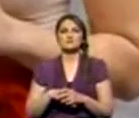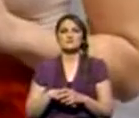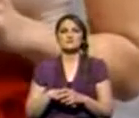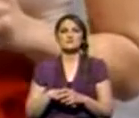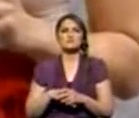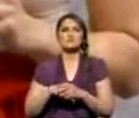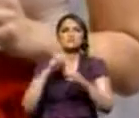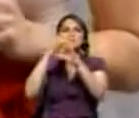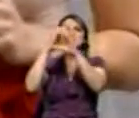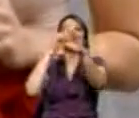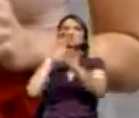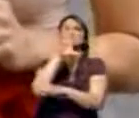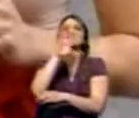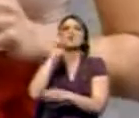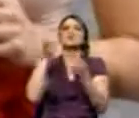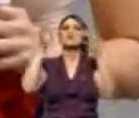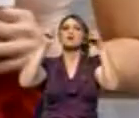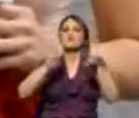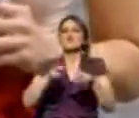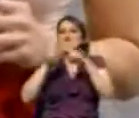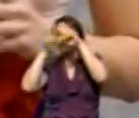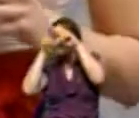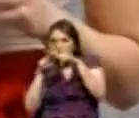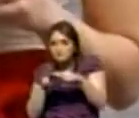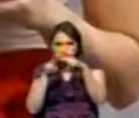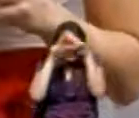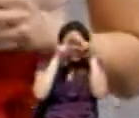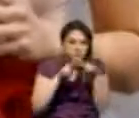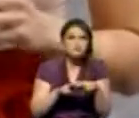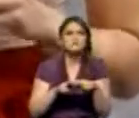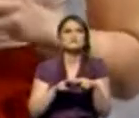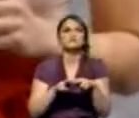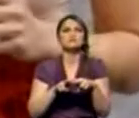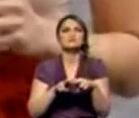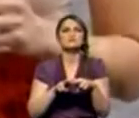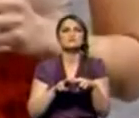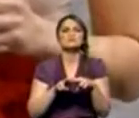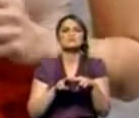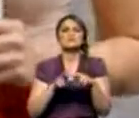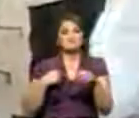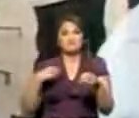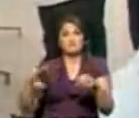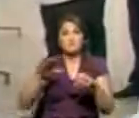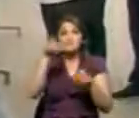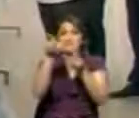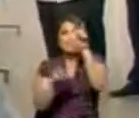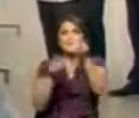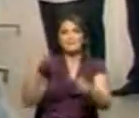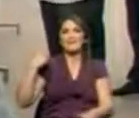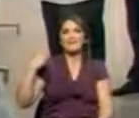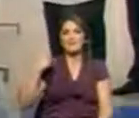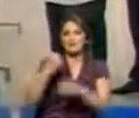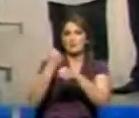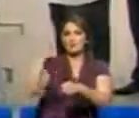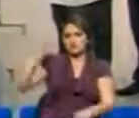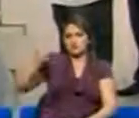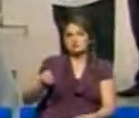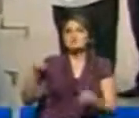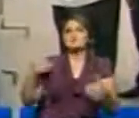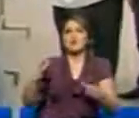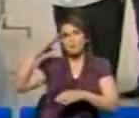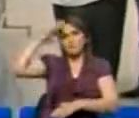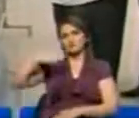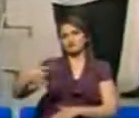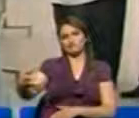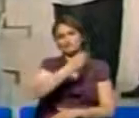50 buses, en 25 paradas de buses y se ha decomisado 5 armas blancas. El día de ayer se hicieron varios operativos, sendos operativos